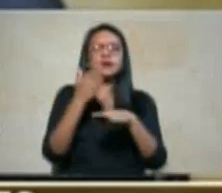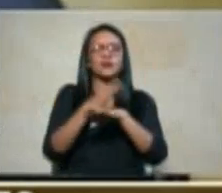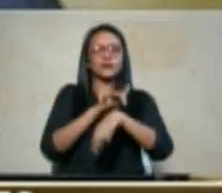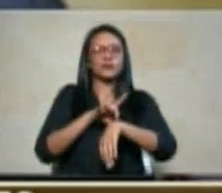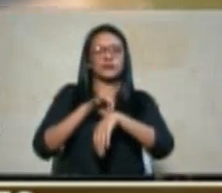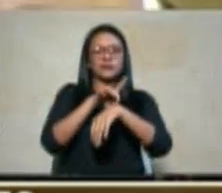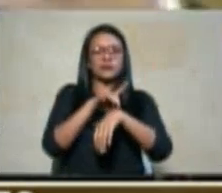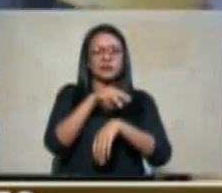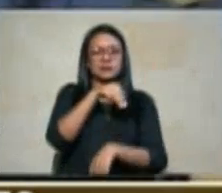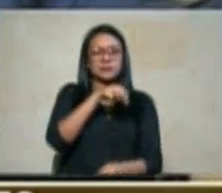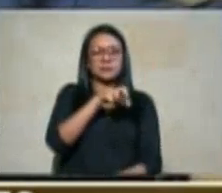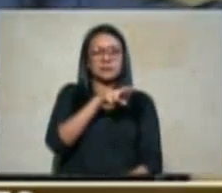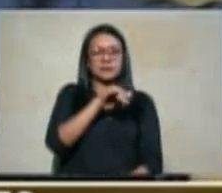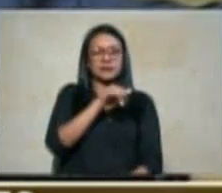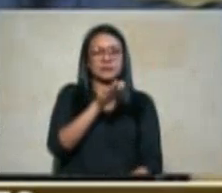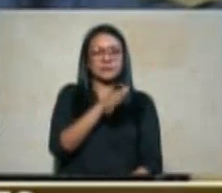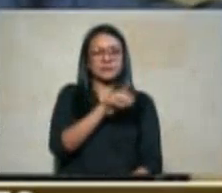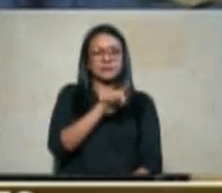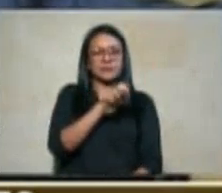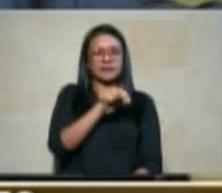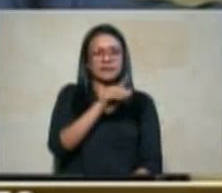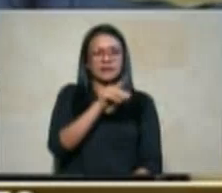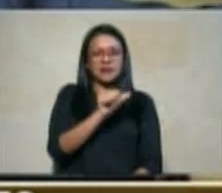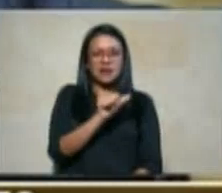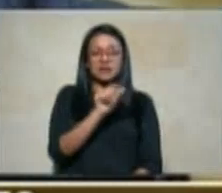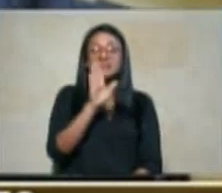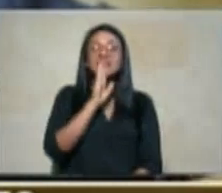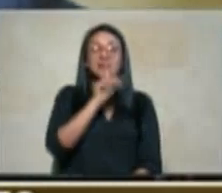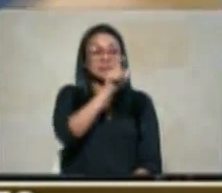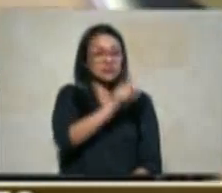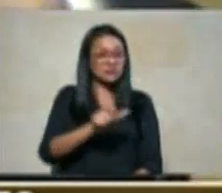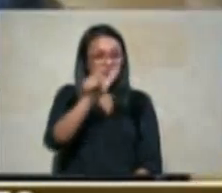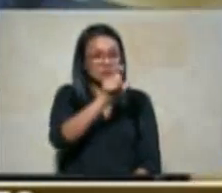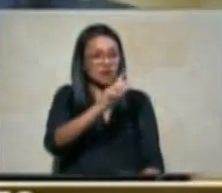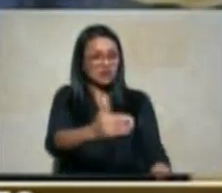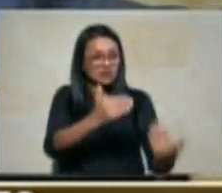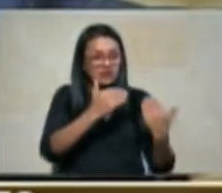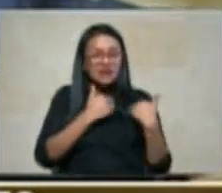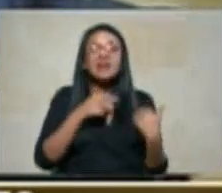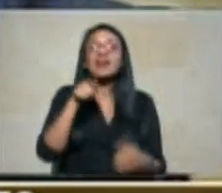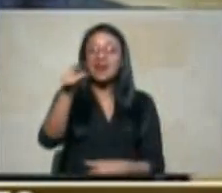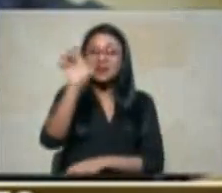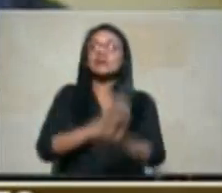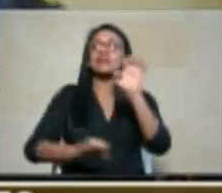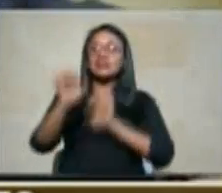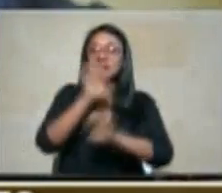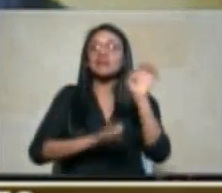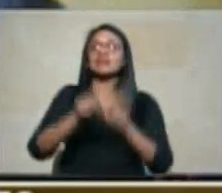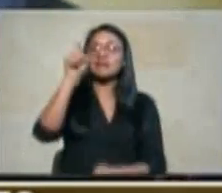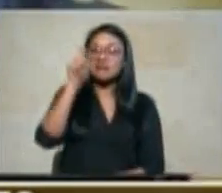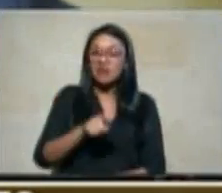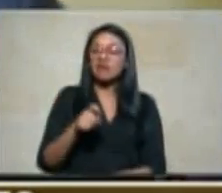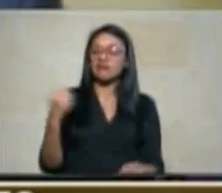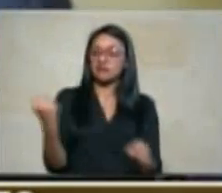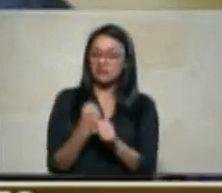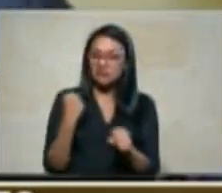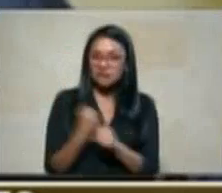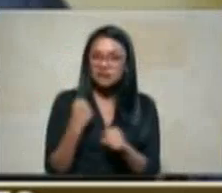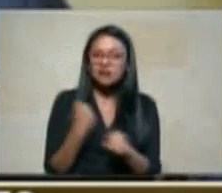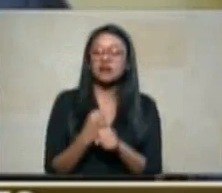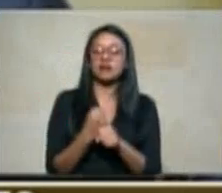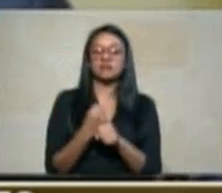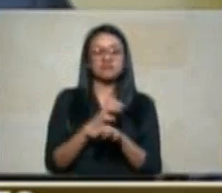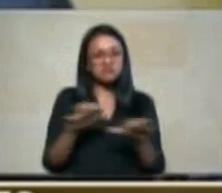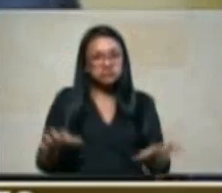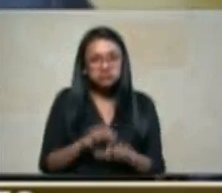responsables. Ellos tienen que defender su trabajo, su actividad, pero tampoco le pueden venir a decir al país